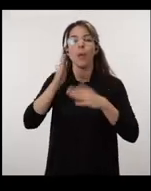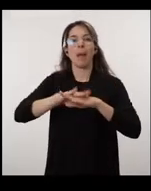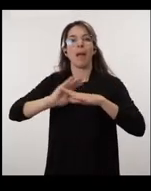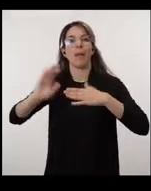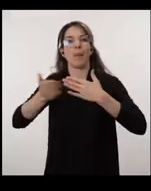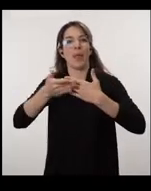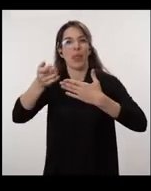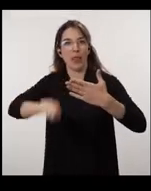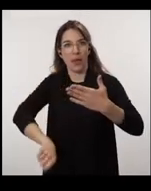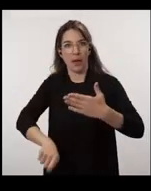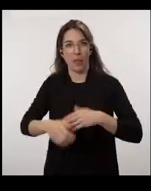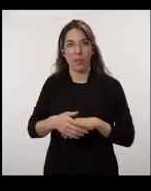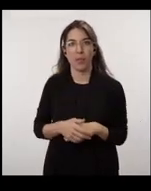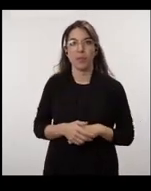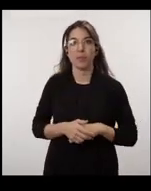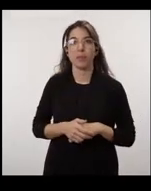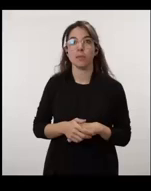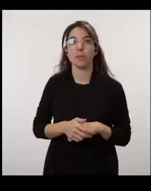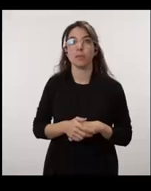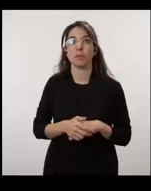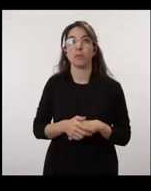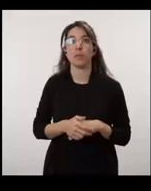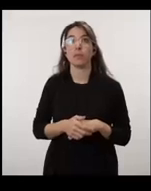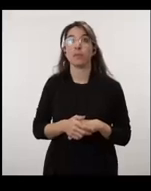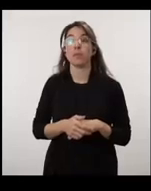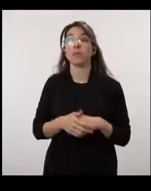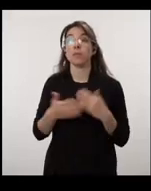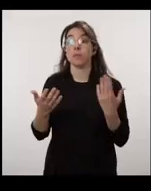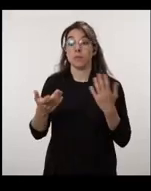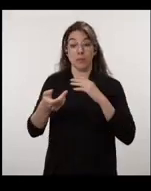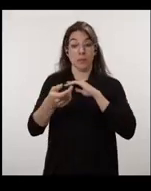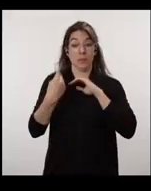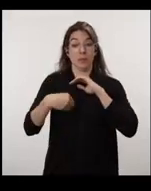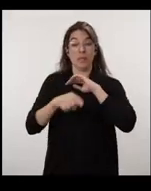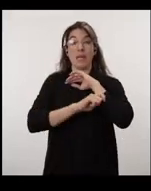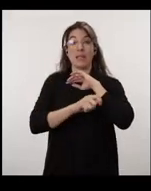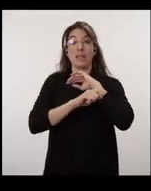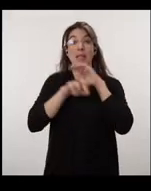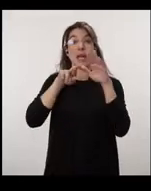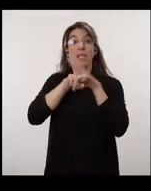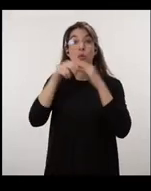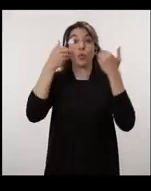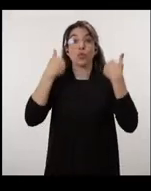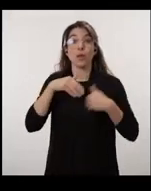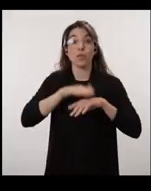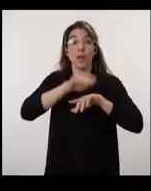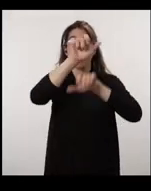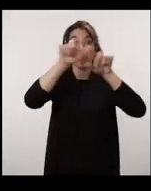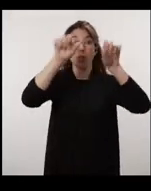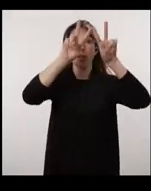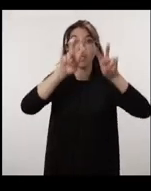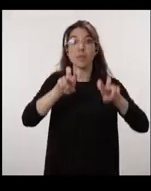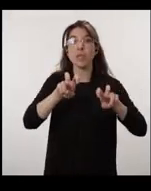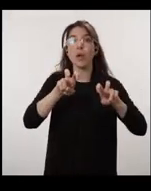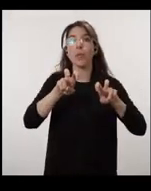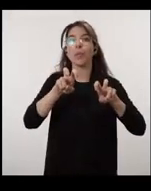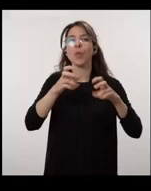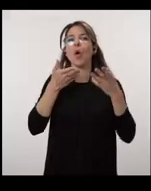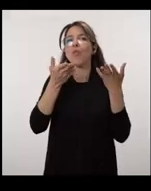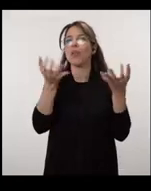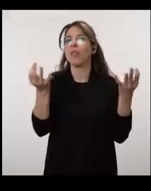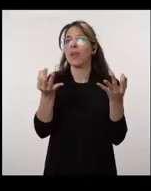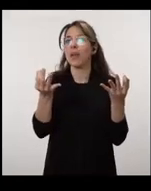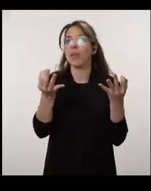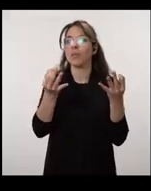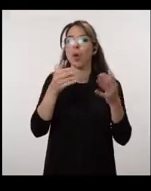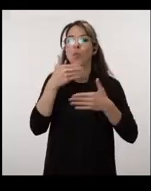bueno si nos atenemos a la estrategia de recursos humanos para investigadores está lo que pretende es ofrecer digamos